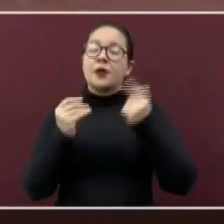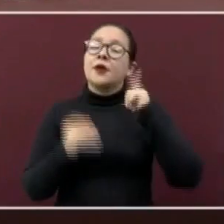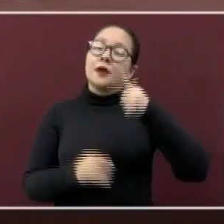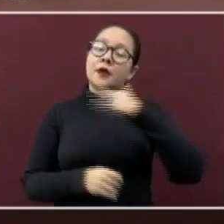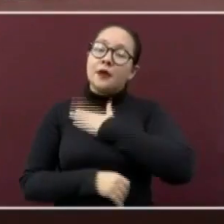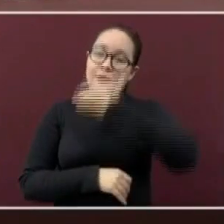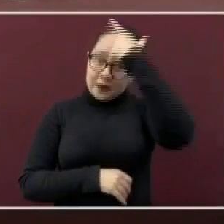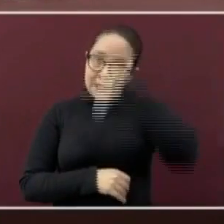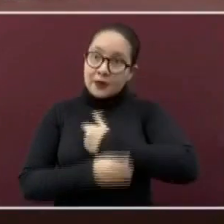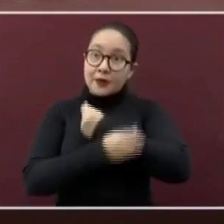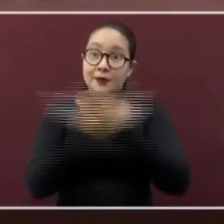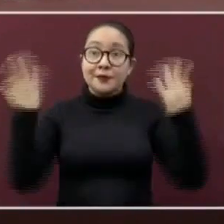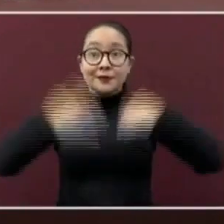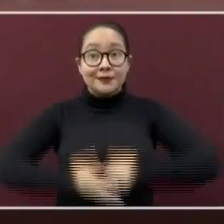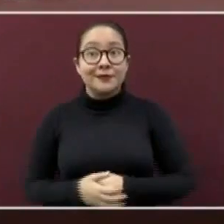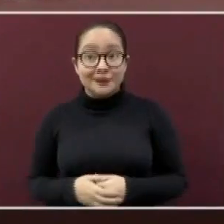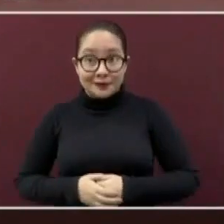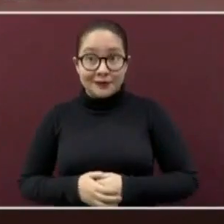muy buenas noches.